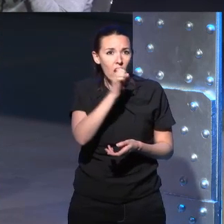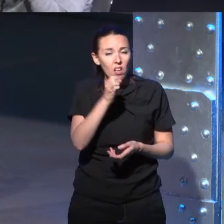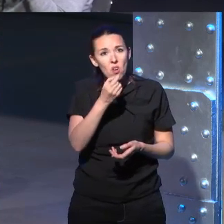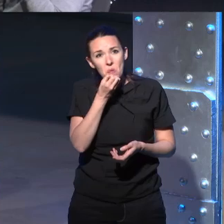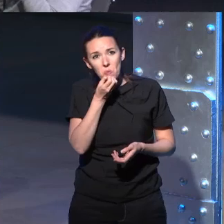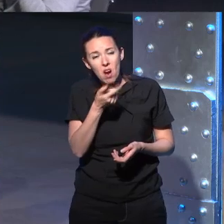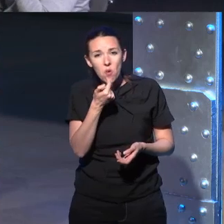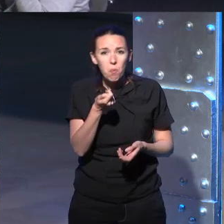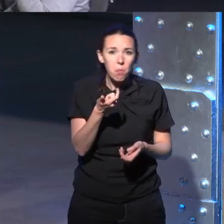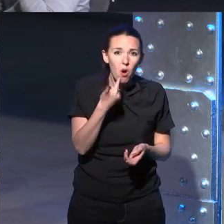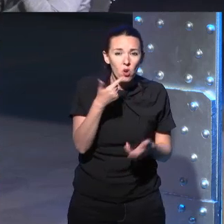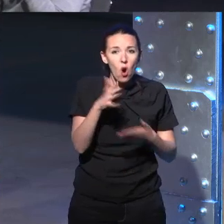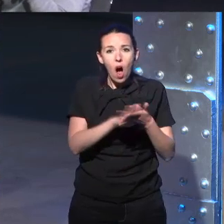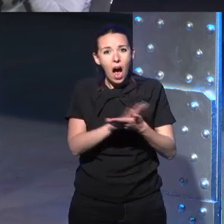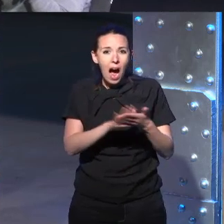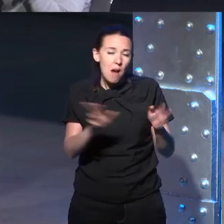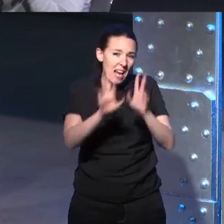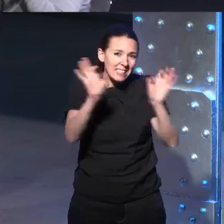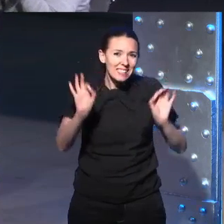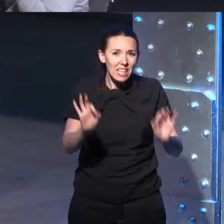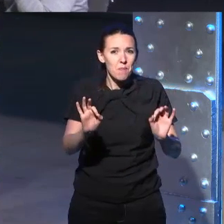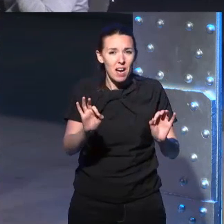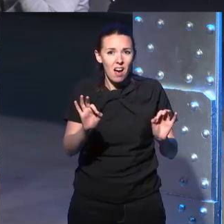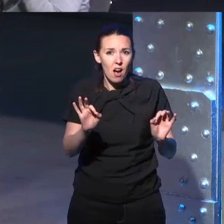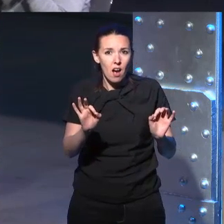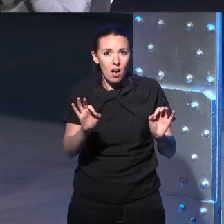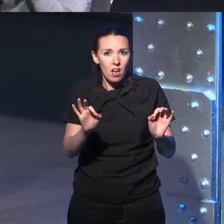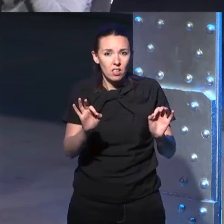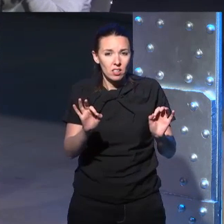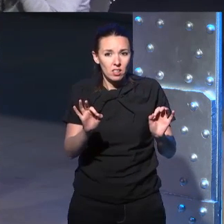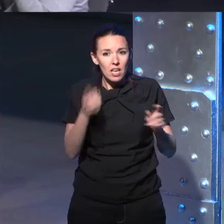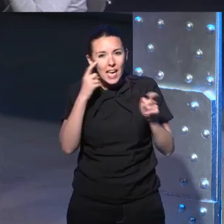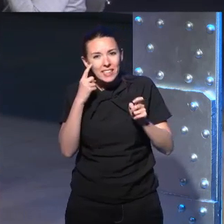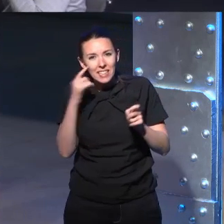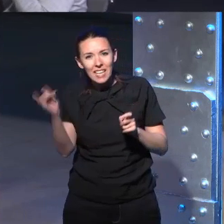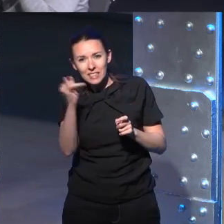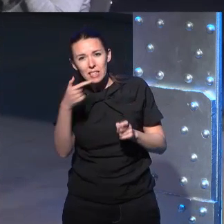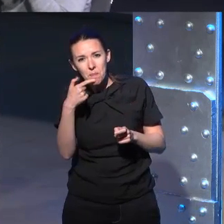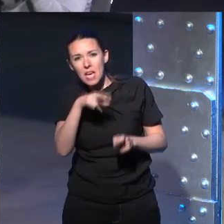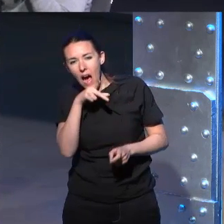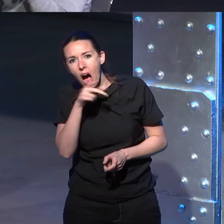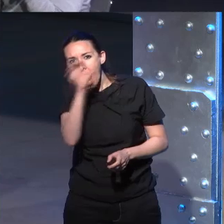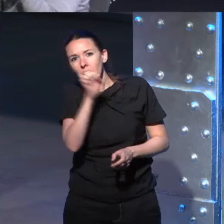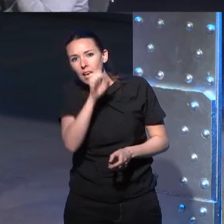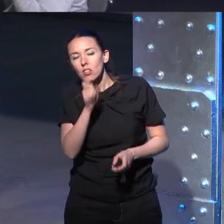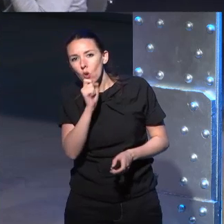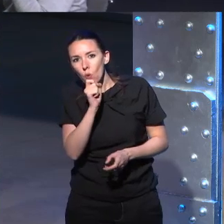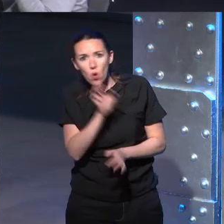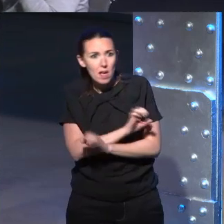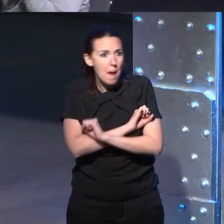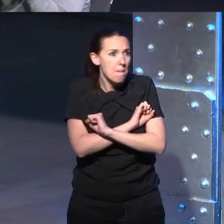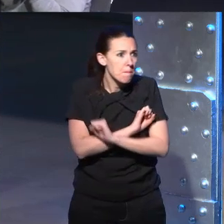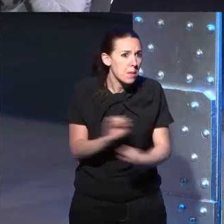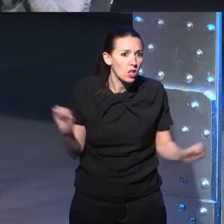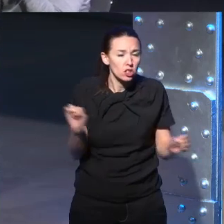Bueno, eso es un poco maricón. Traten de tararear a Hendrix. No, pero traten de tararear a Hendrix. Es imposible tararear a Hendrix. ¿Cómo que no? ¿Cómo